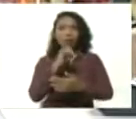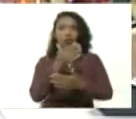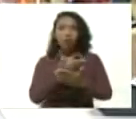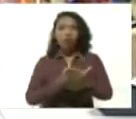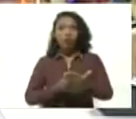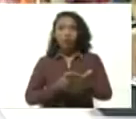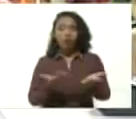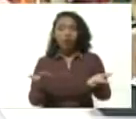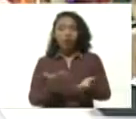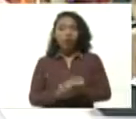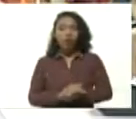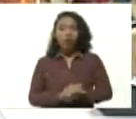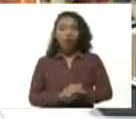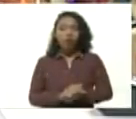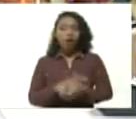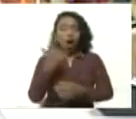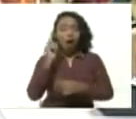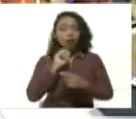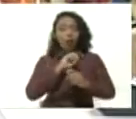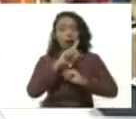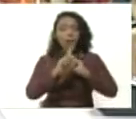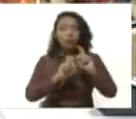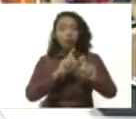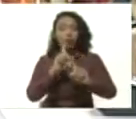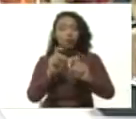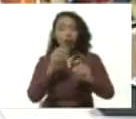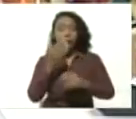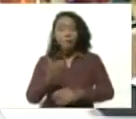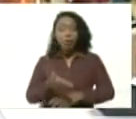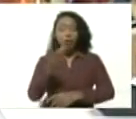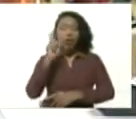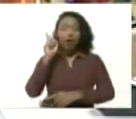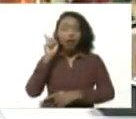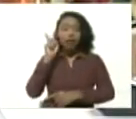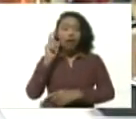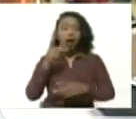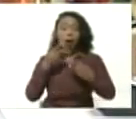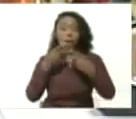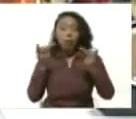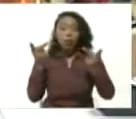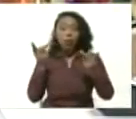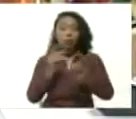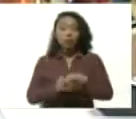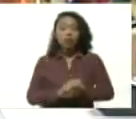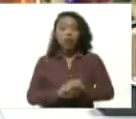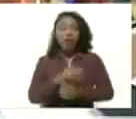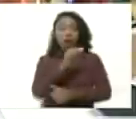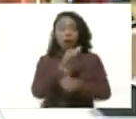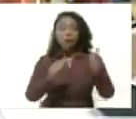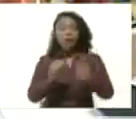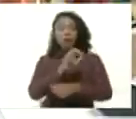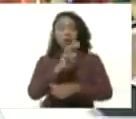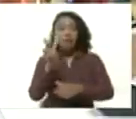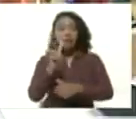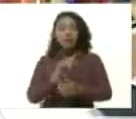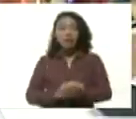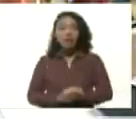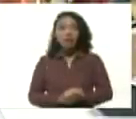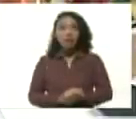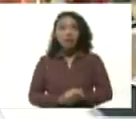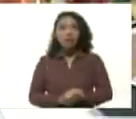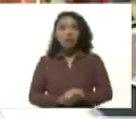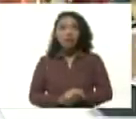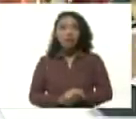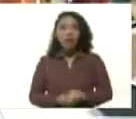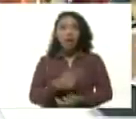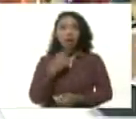datos. Hubo una encuesta, importante encuesta, que difundió la vicepresidenta,